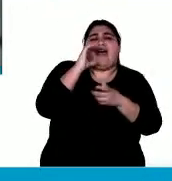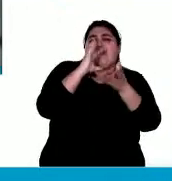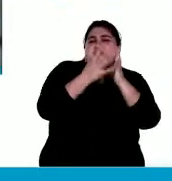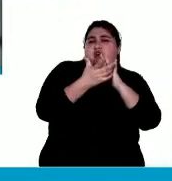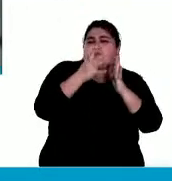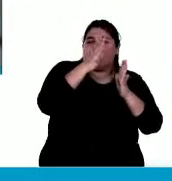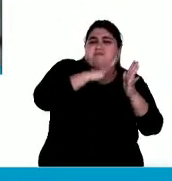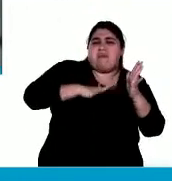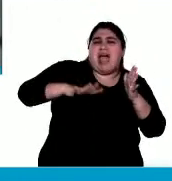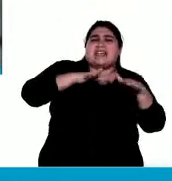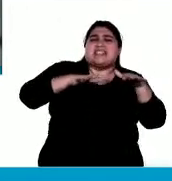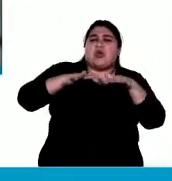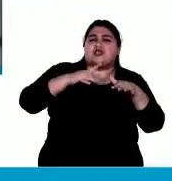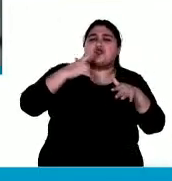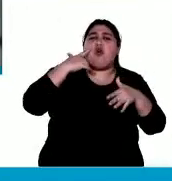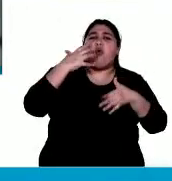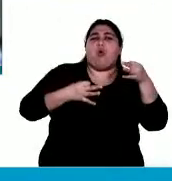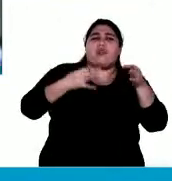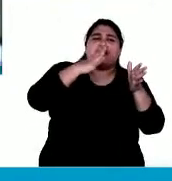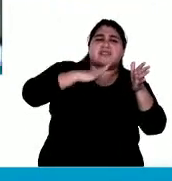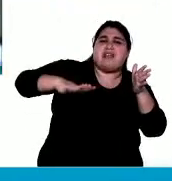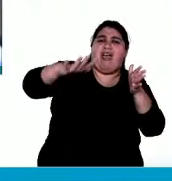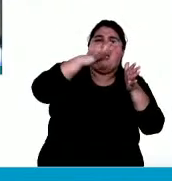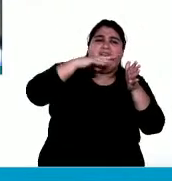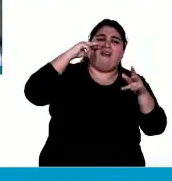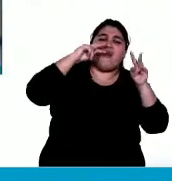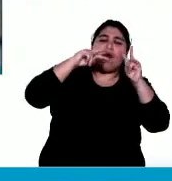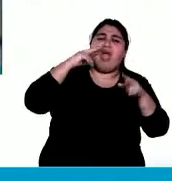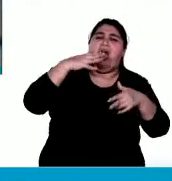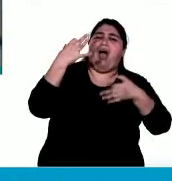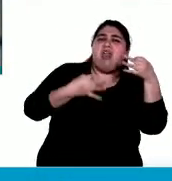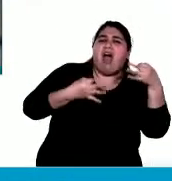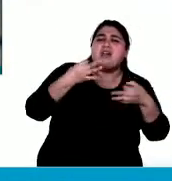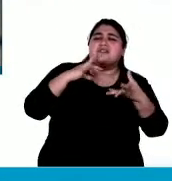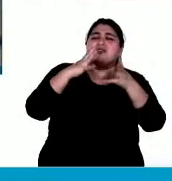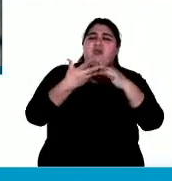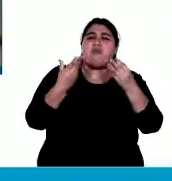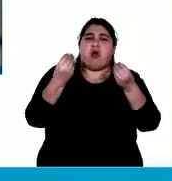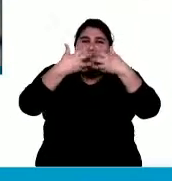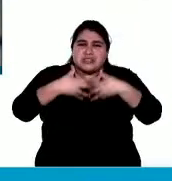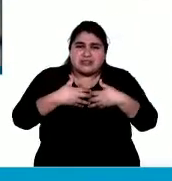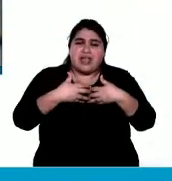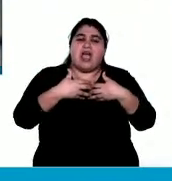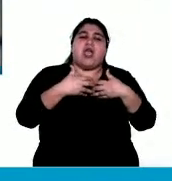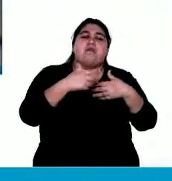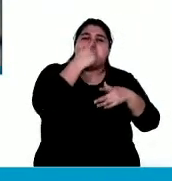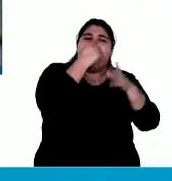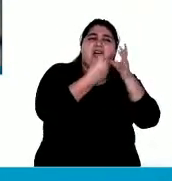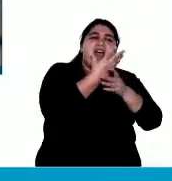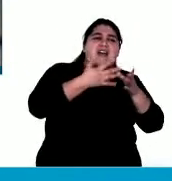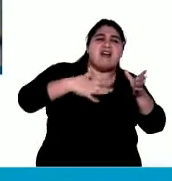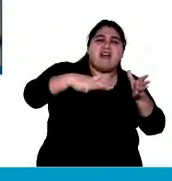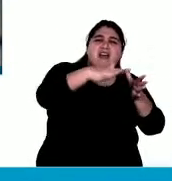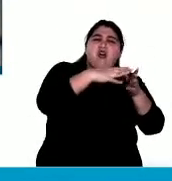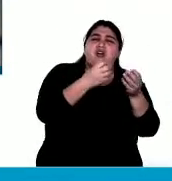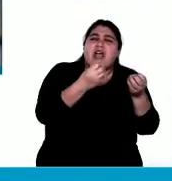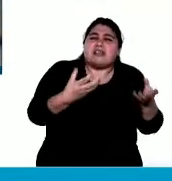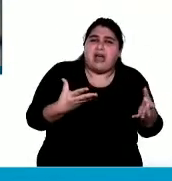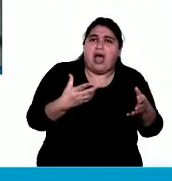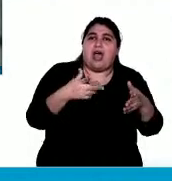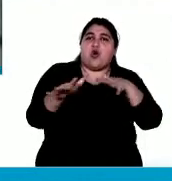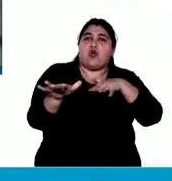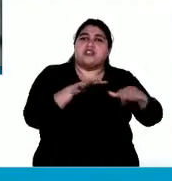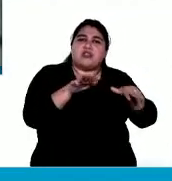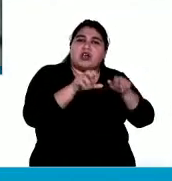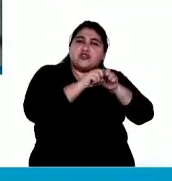judicial, analizar cuál es el análisis de este sistema, cómo está conformada la sociedad después de la